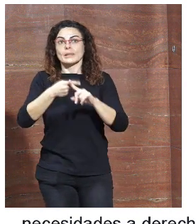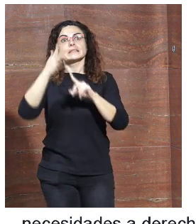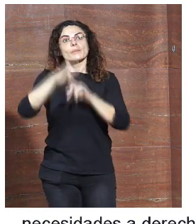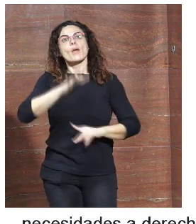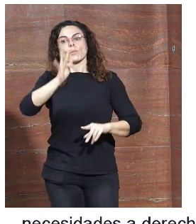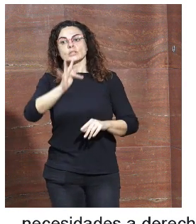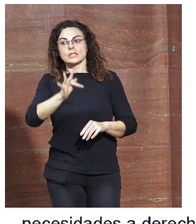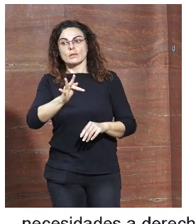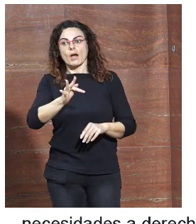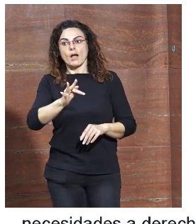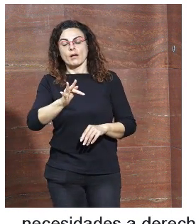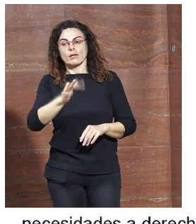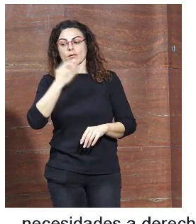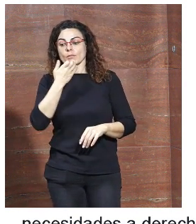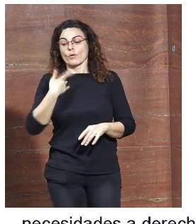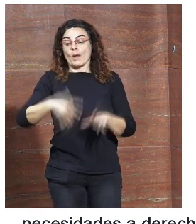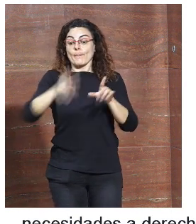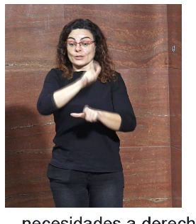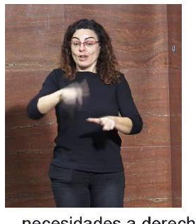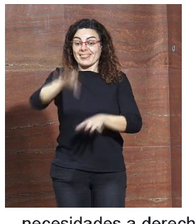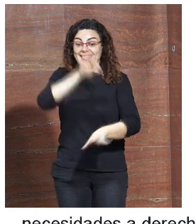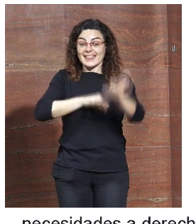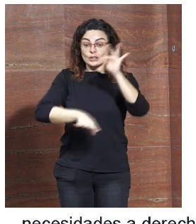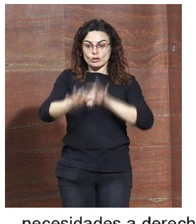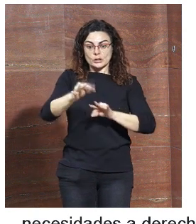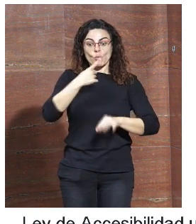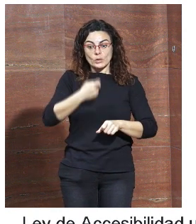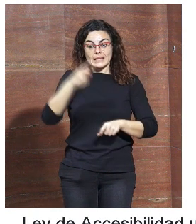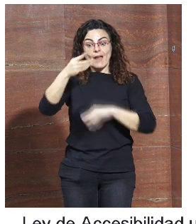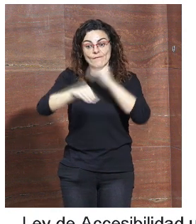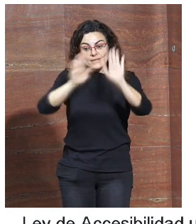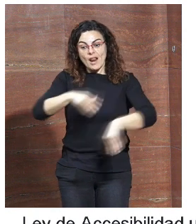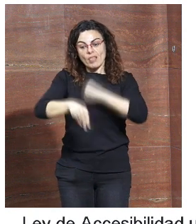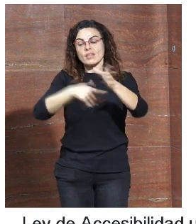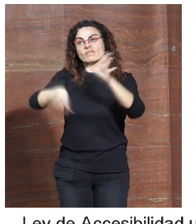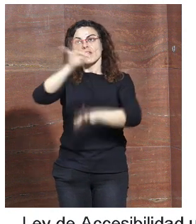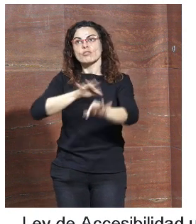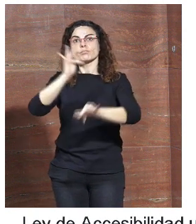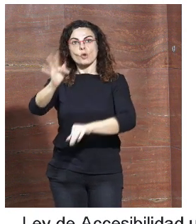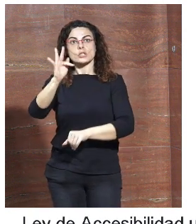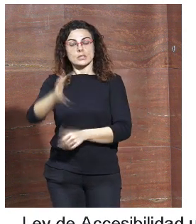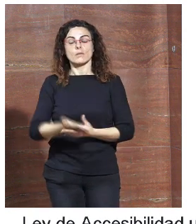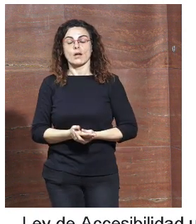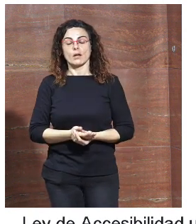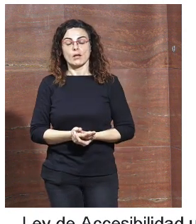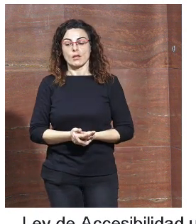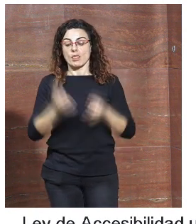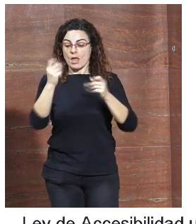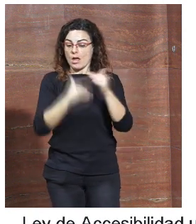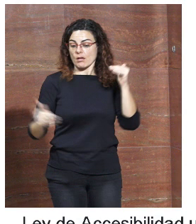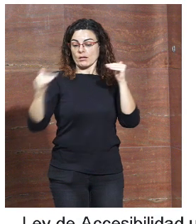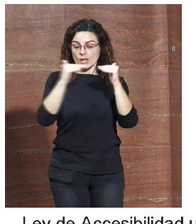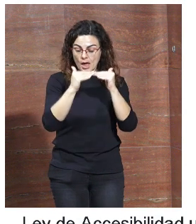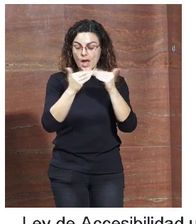cuesta que los tomadores de decisiones tomen decisiones de acción positiva, que es equidad, dar más a quien